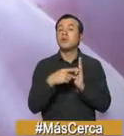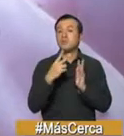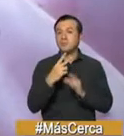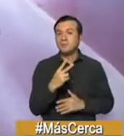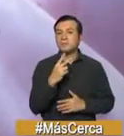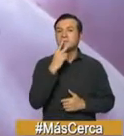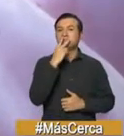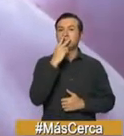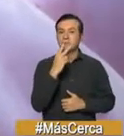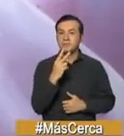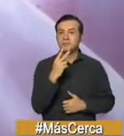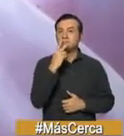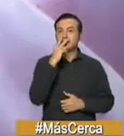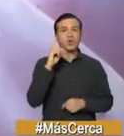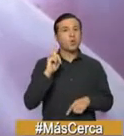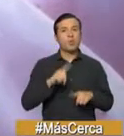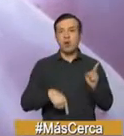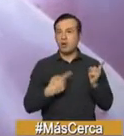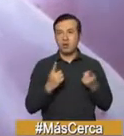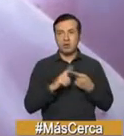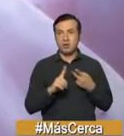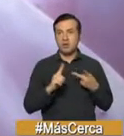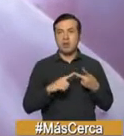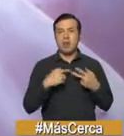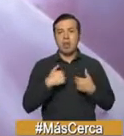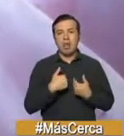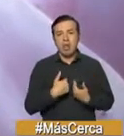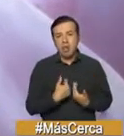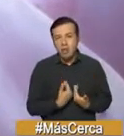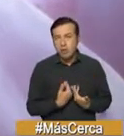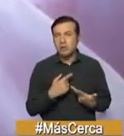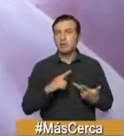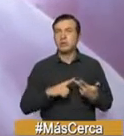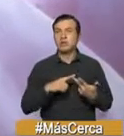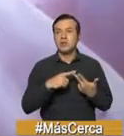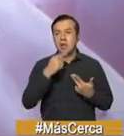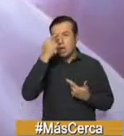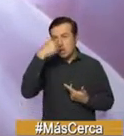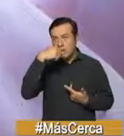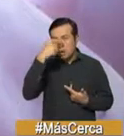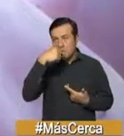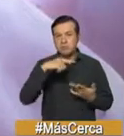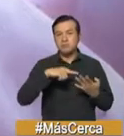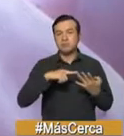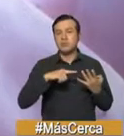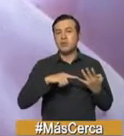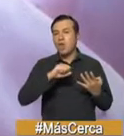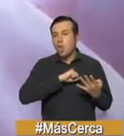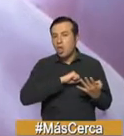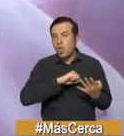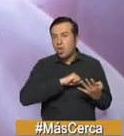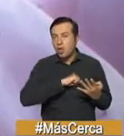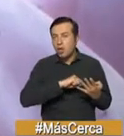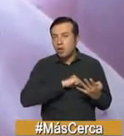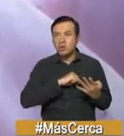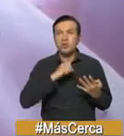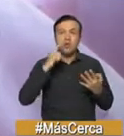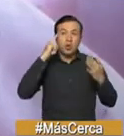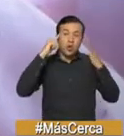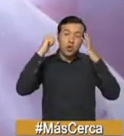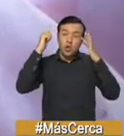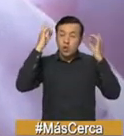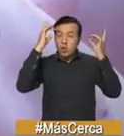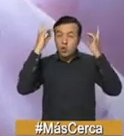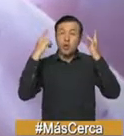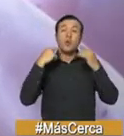dificultad para respirar fatiga secreción nasal tos dolor de cabeza